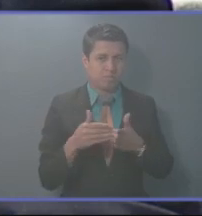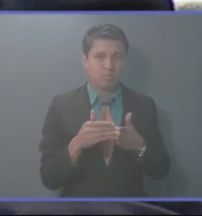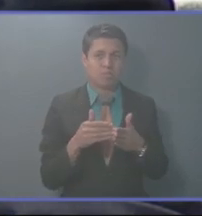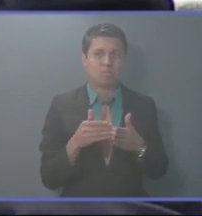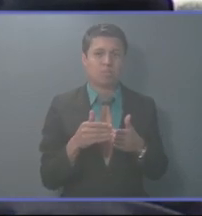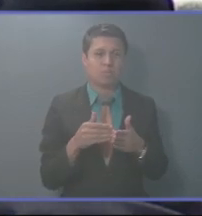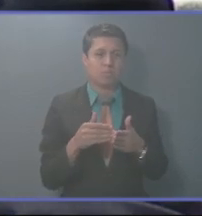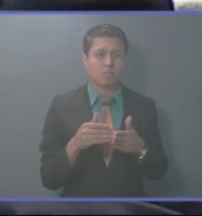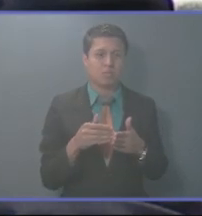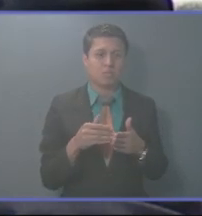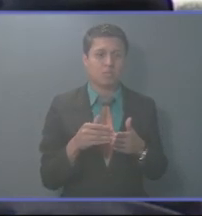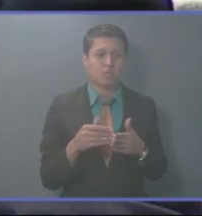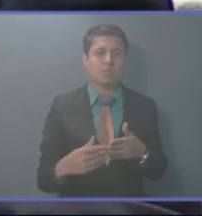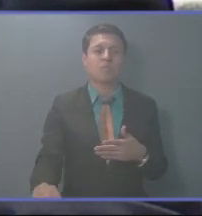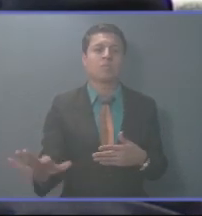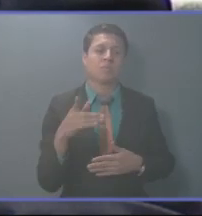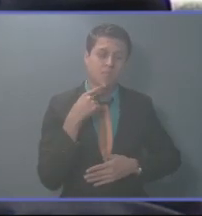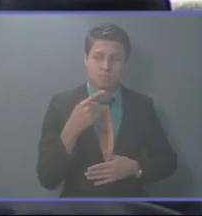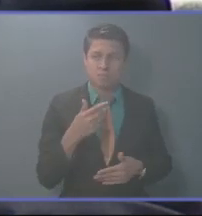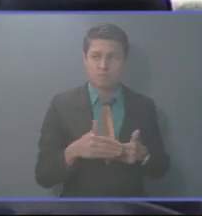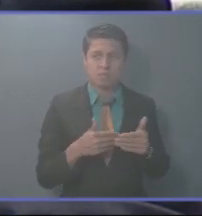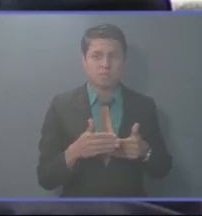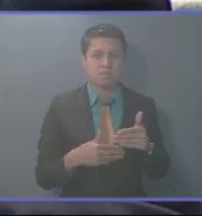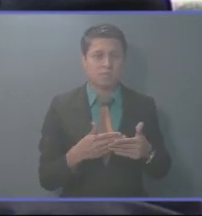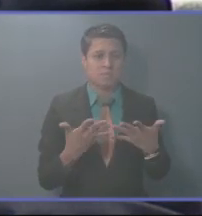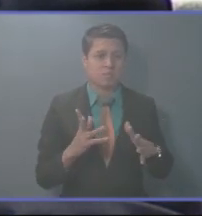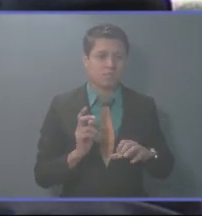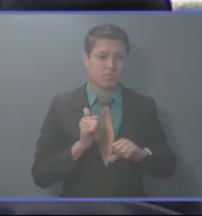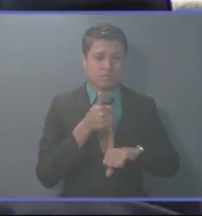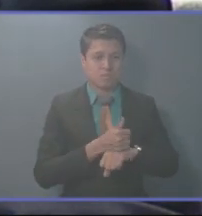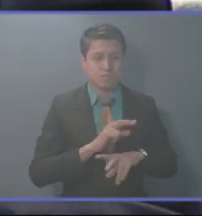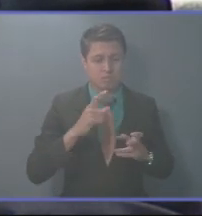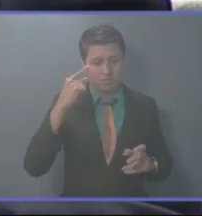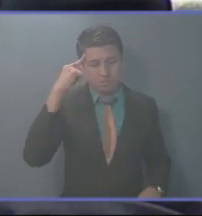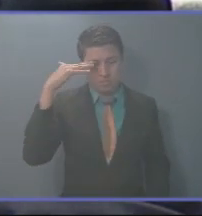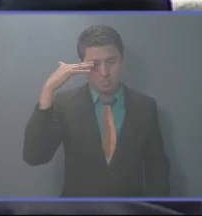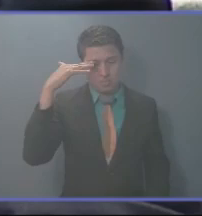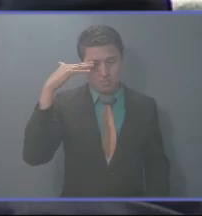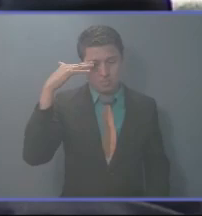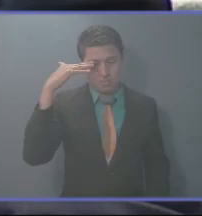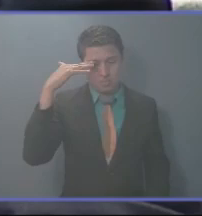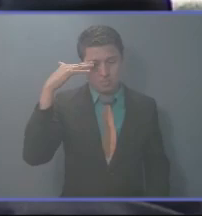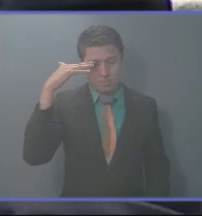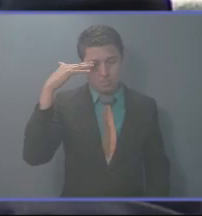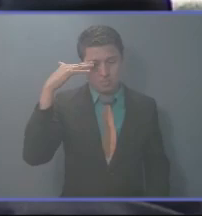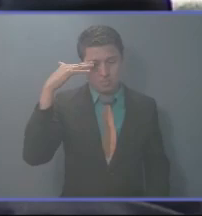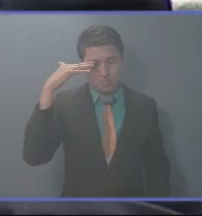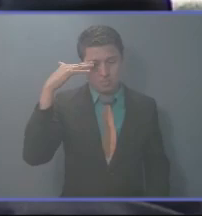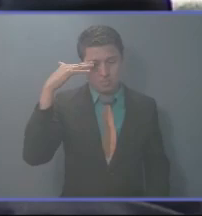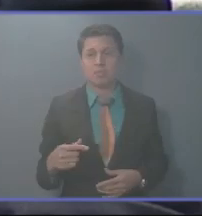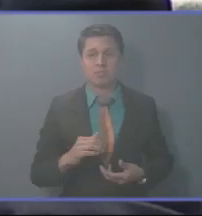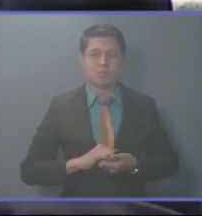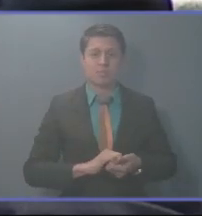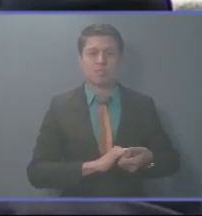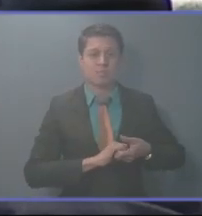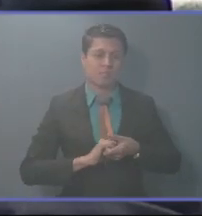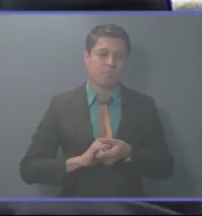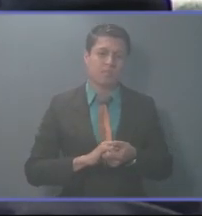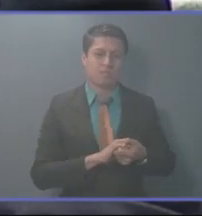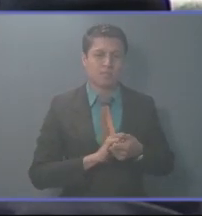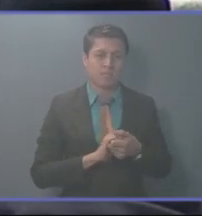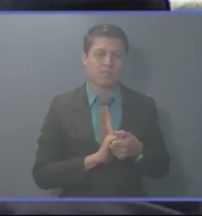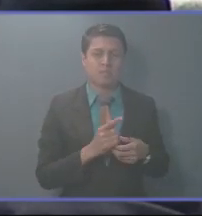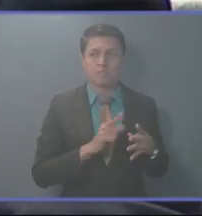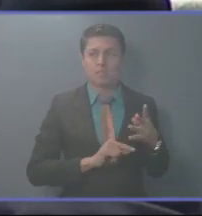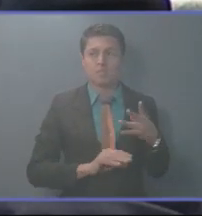contrapuestos, como son el interés público de estabilidad política del país, siempre que sea compatible con la